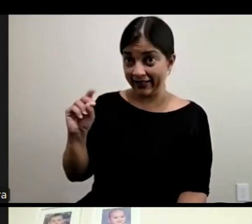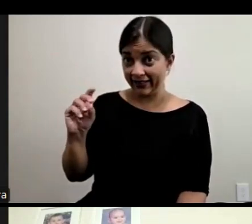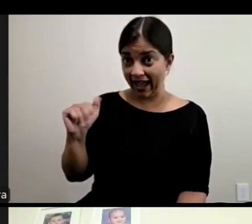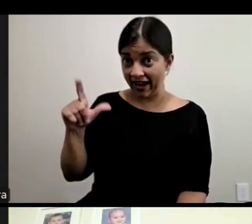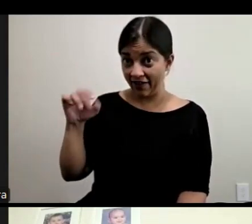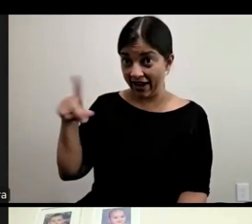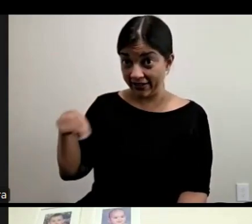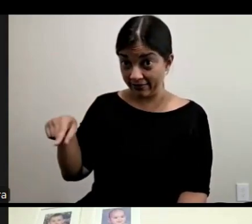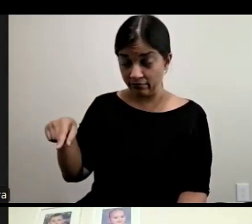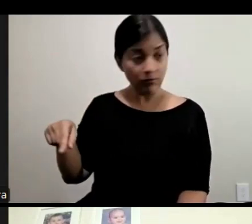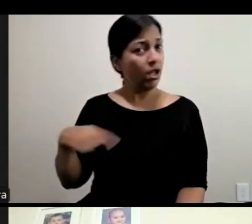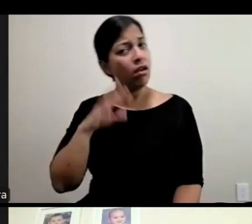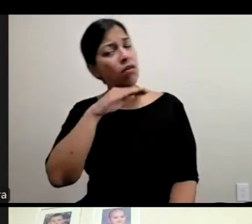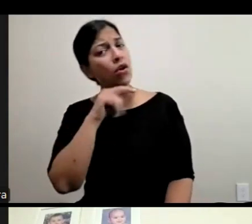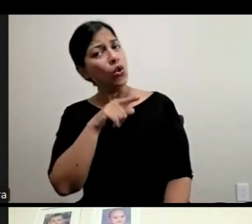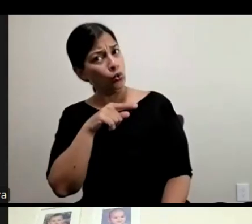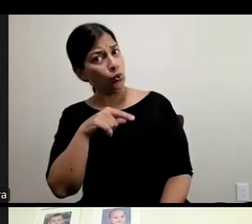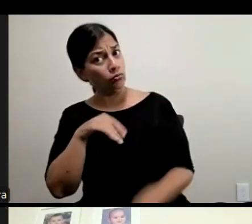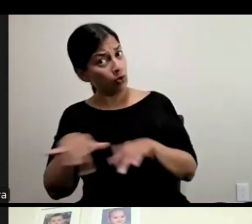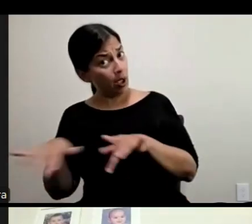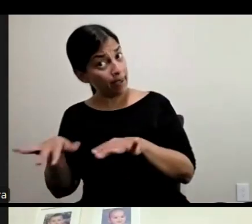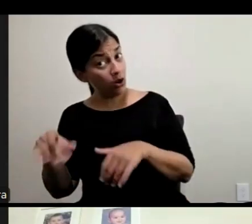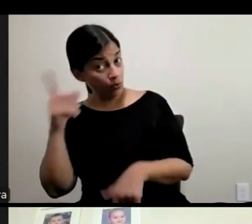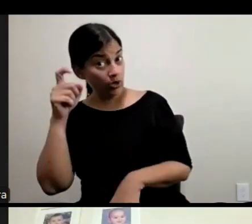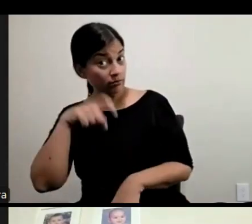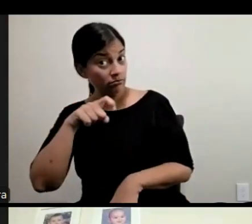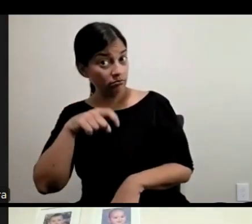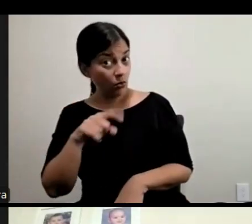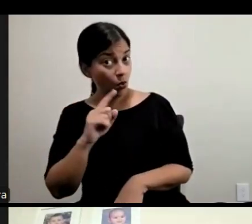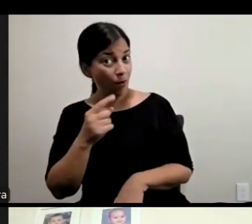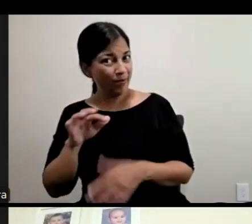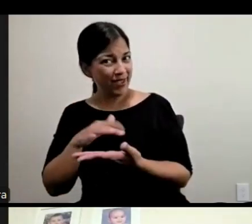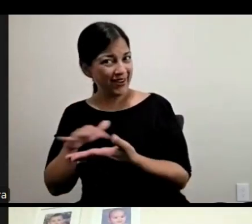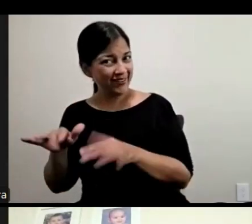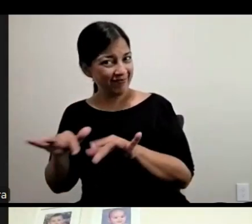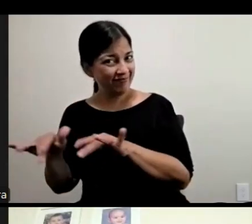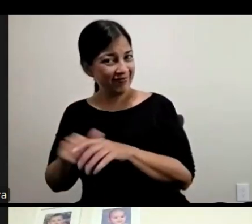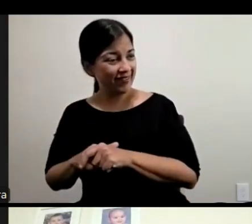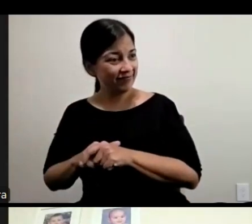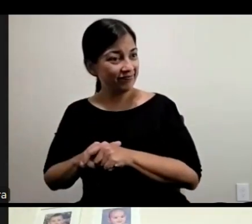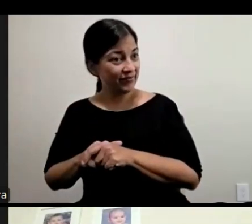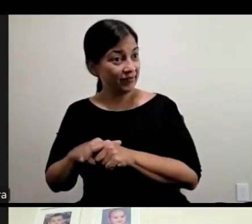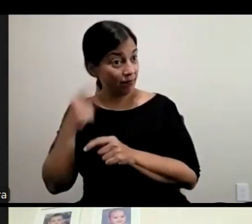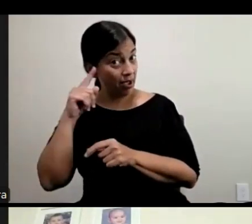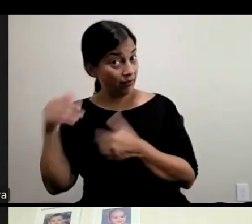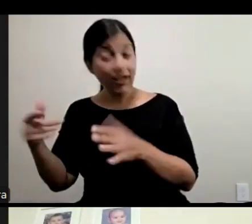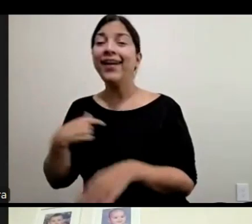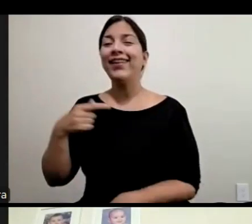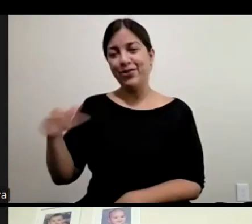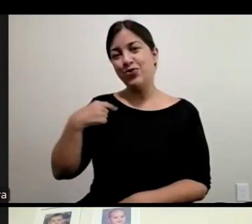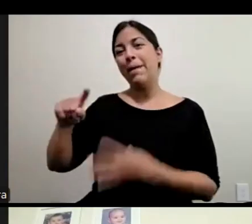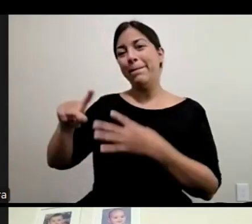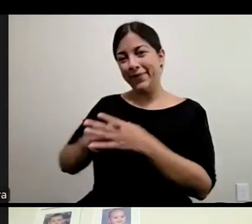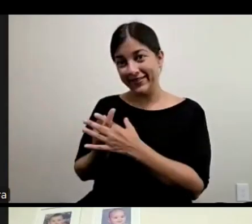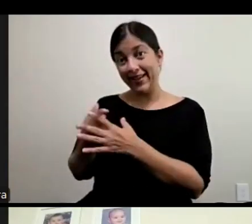tocas piano porque hace falta un pianista para que toque. Y así fue como yo empecé la compañía. Yo empecé primero tocando los años